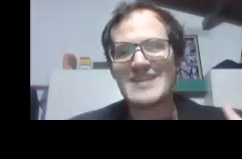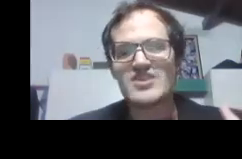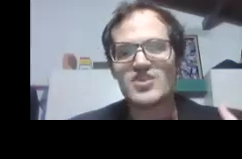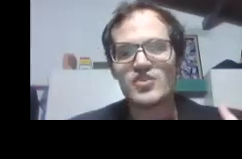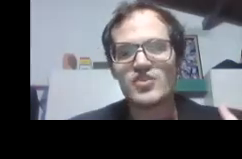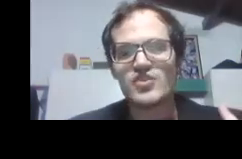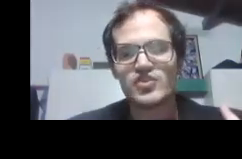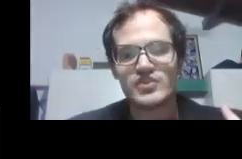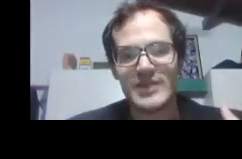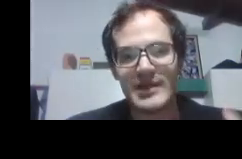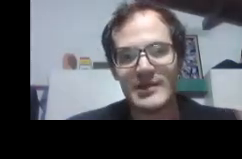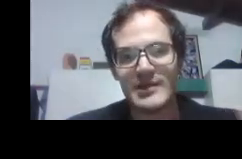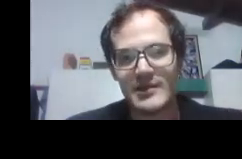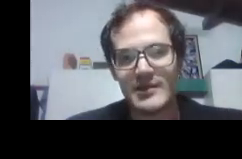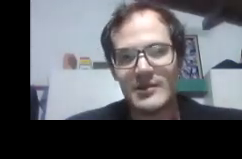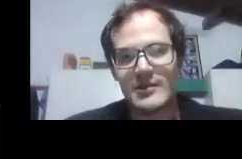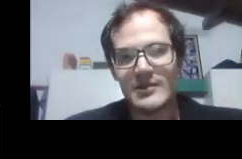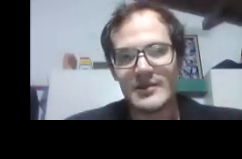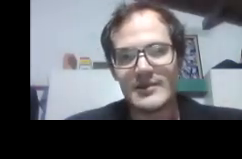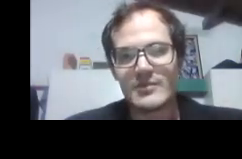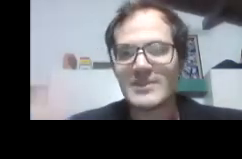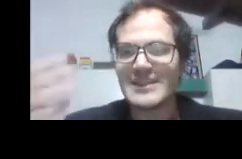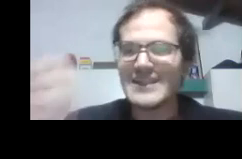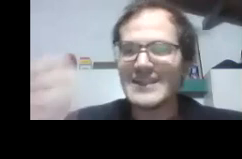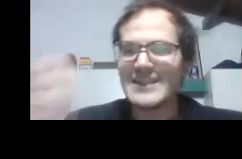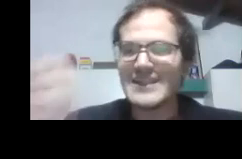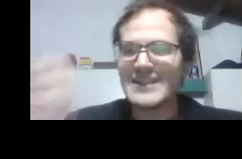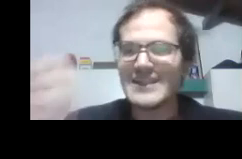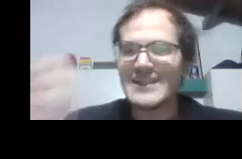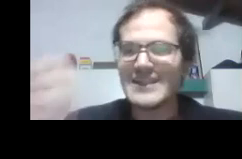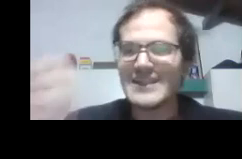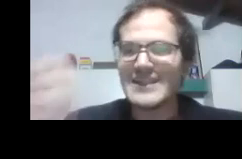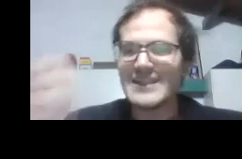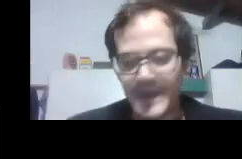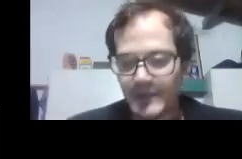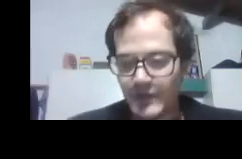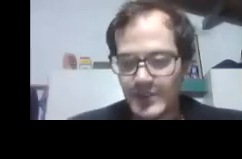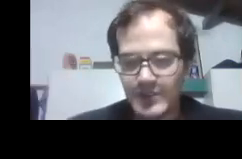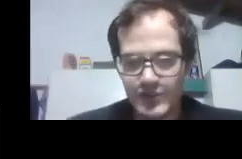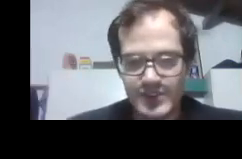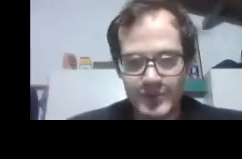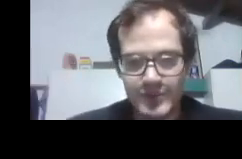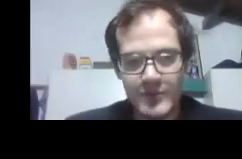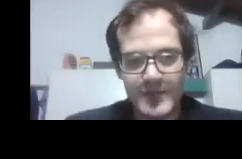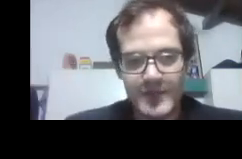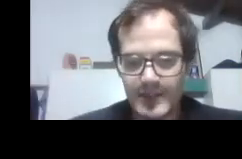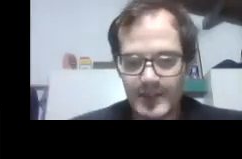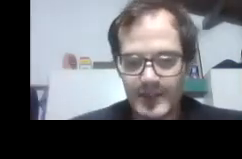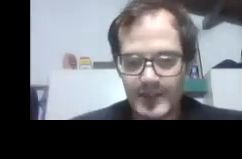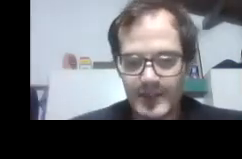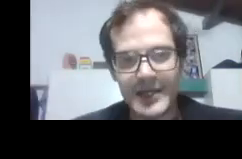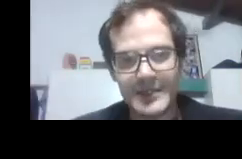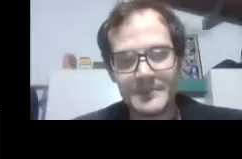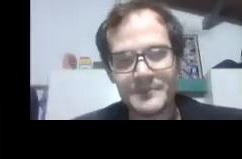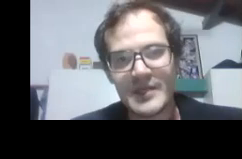también había una tensión social, como que se le tenía de menos al criollo. Entonces, no sé si podemos ver la